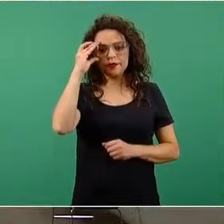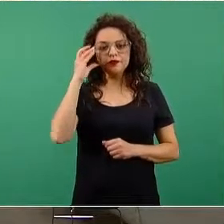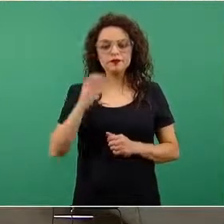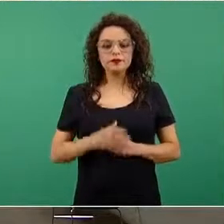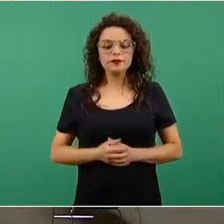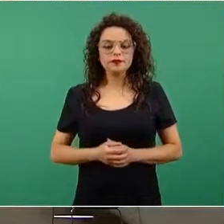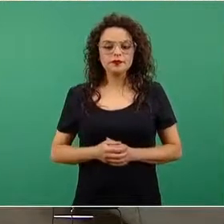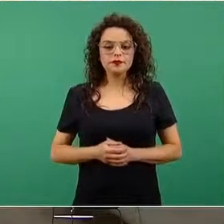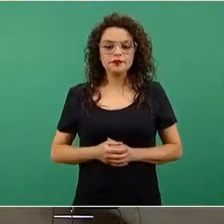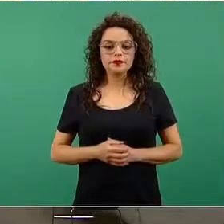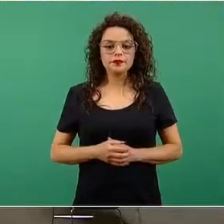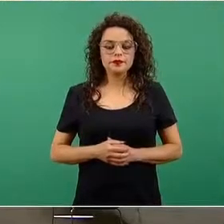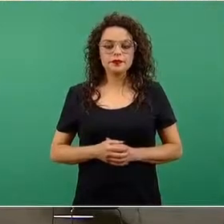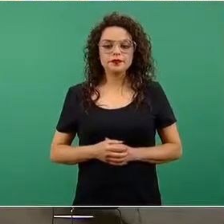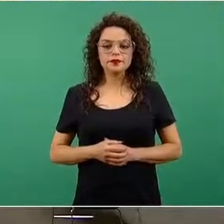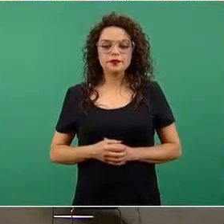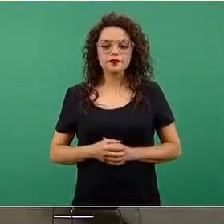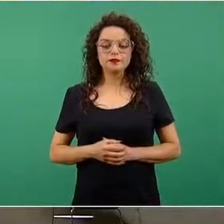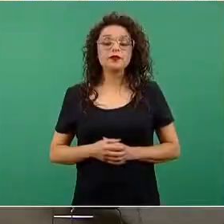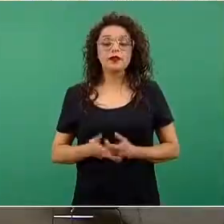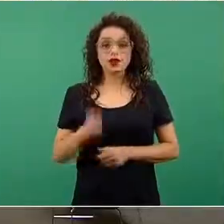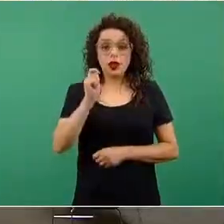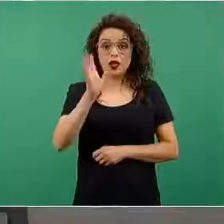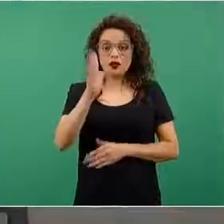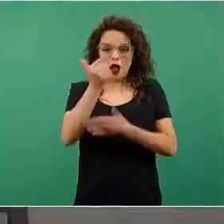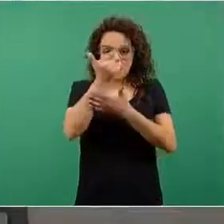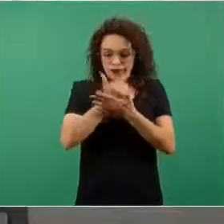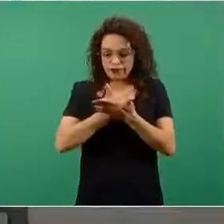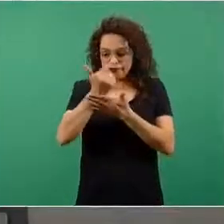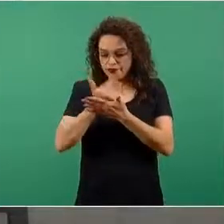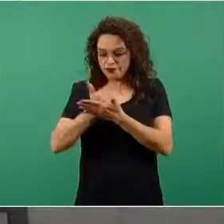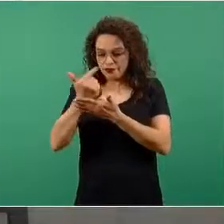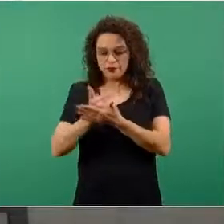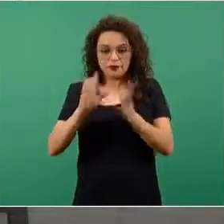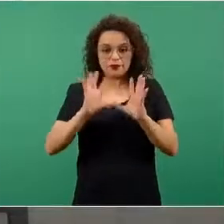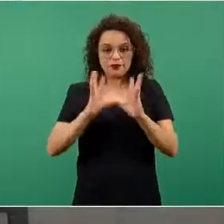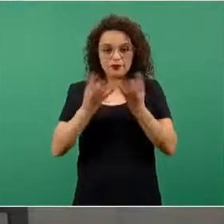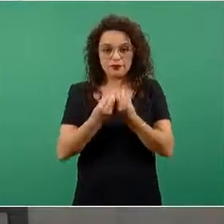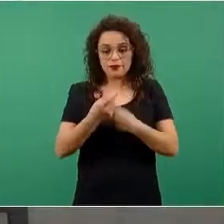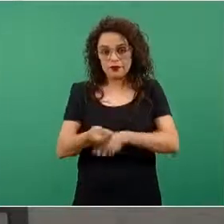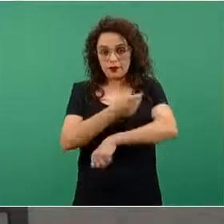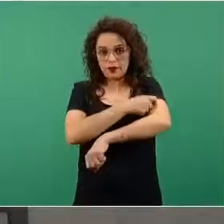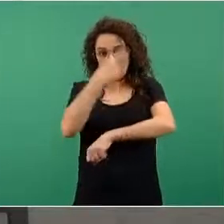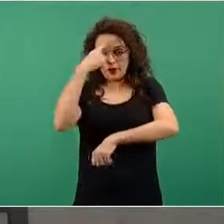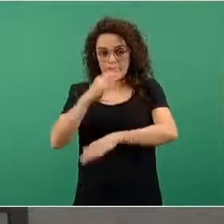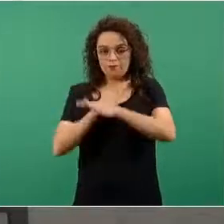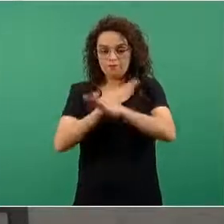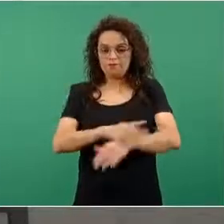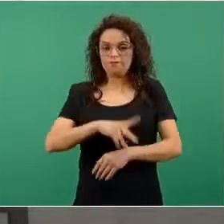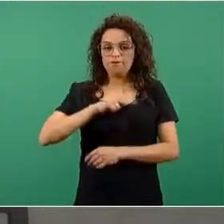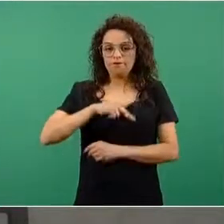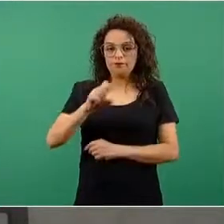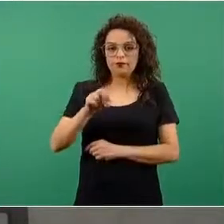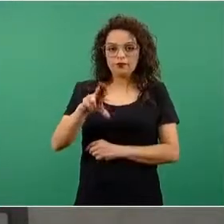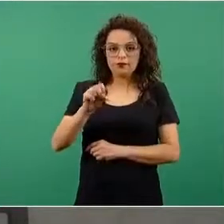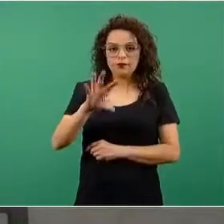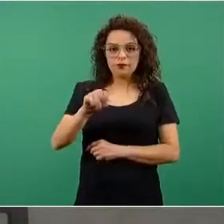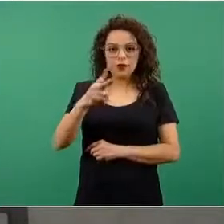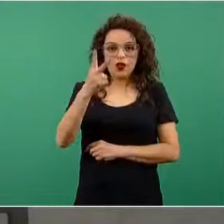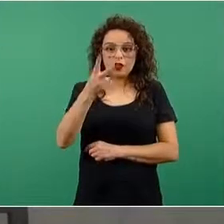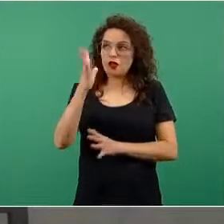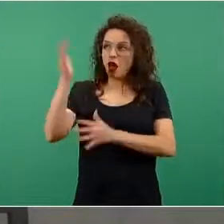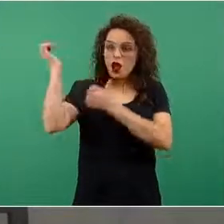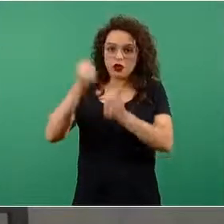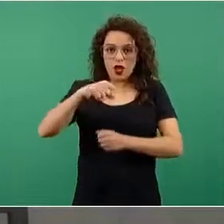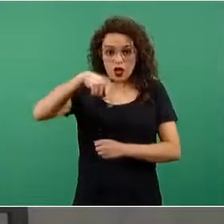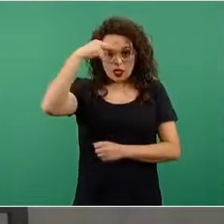Respecto a vacunas disponibles, llevamos desde luego la contabilidad de todas aquellas vacunas contra el virus SARS-CoV-2 que hemos recibido en México